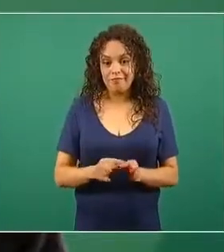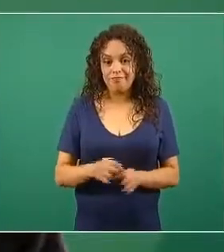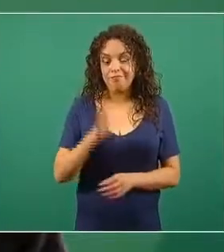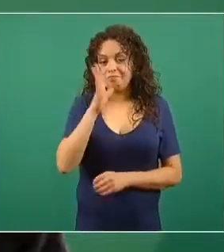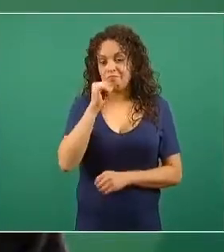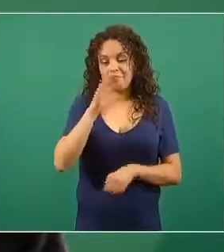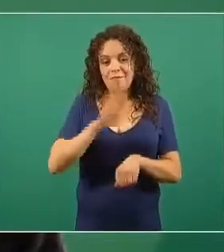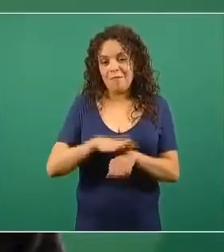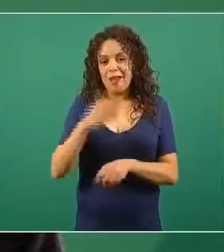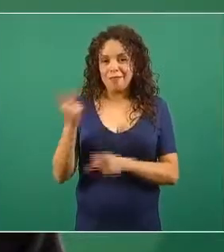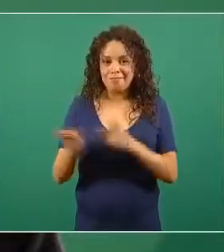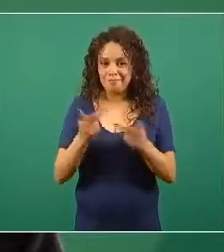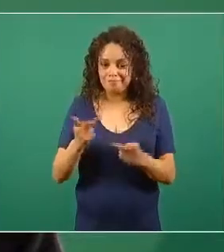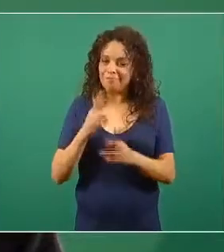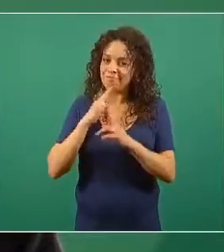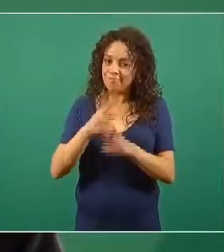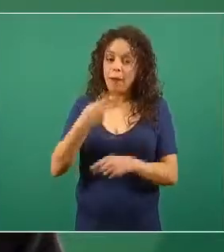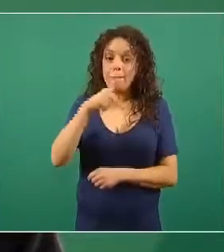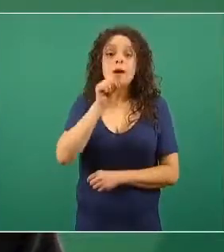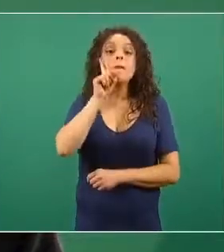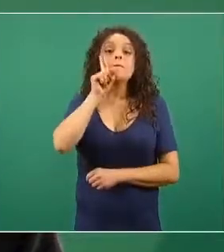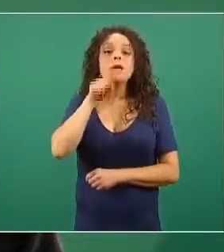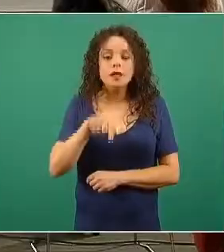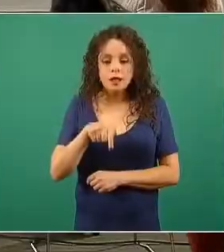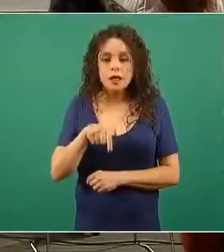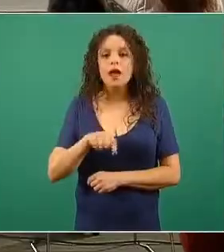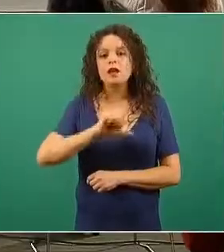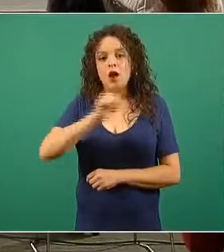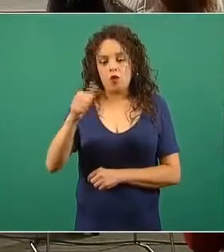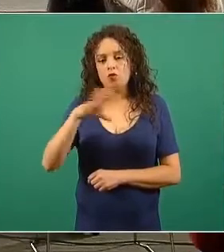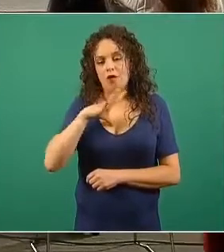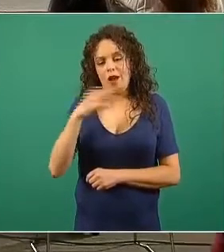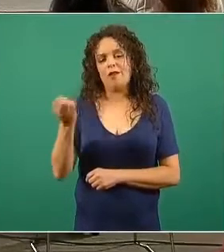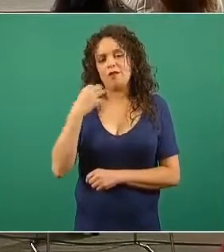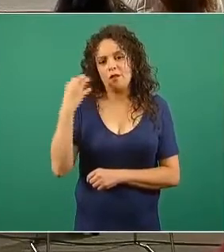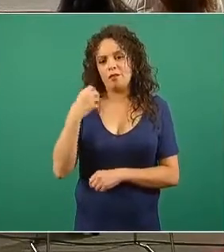preguntas, pero el día de mañana tenemos otra conferencia